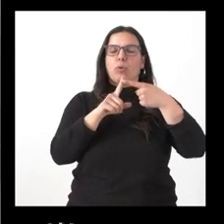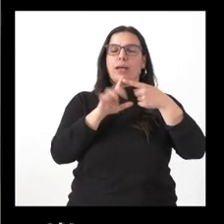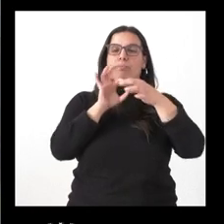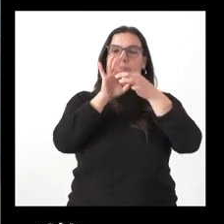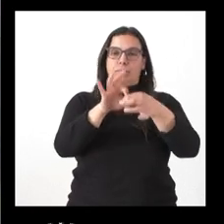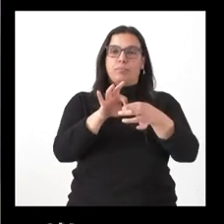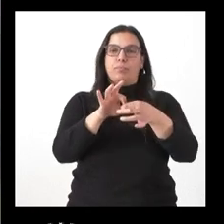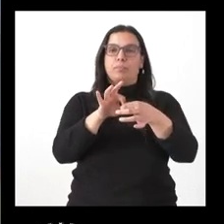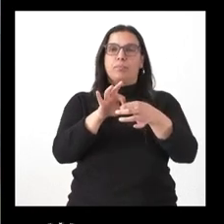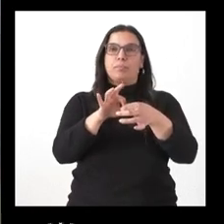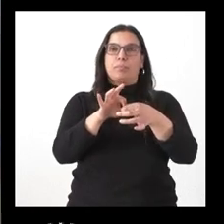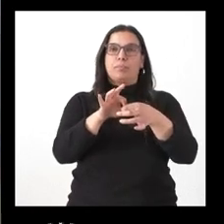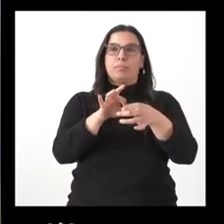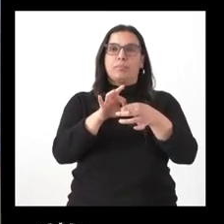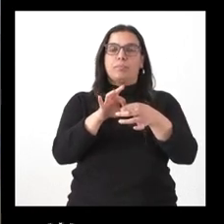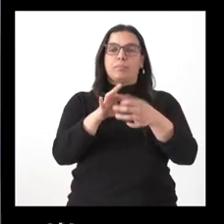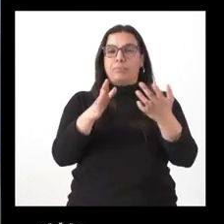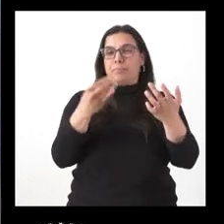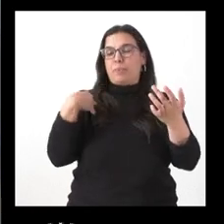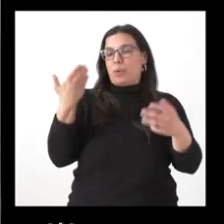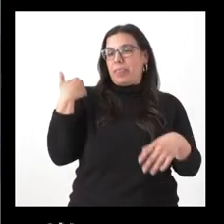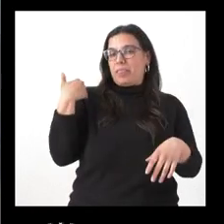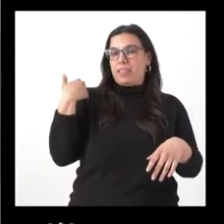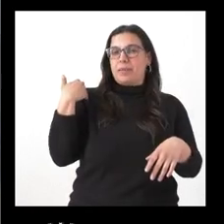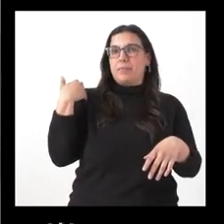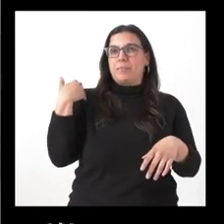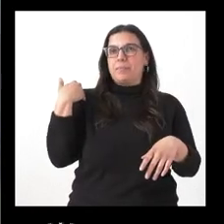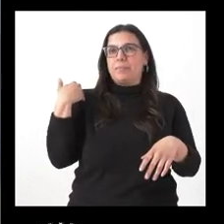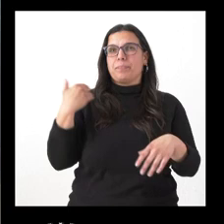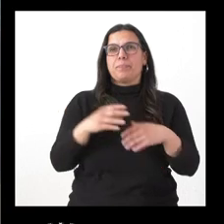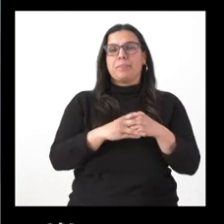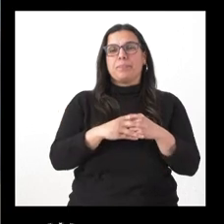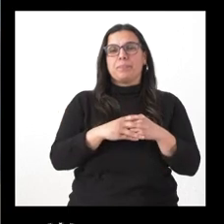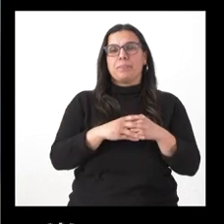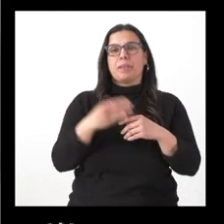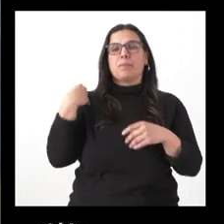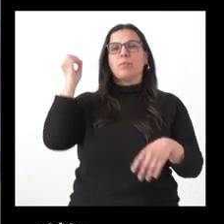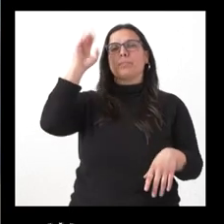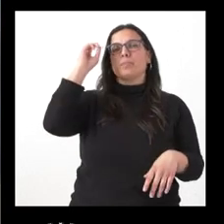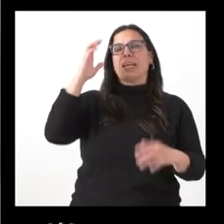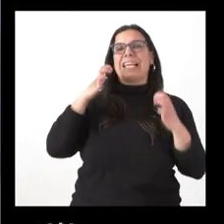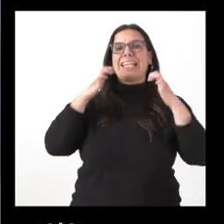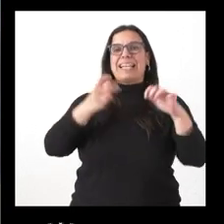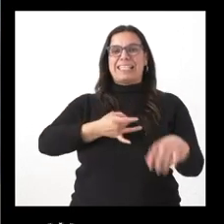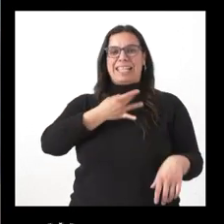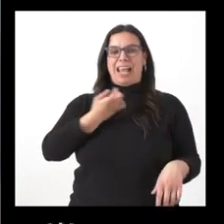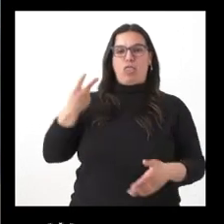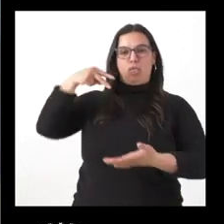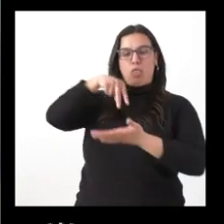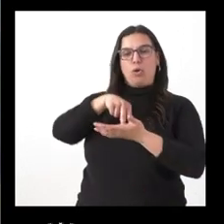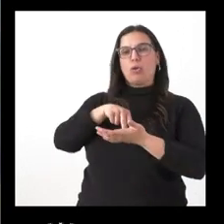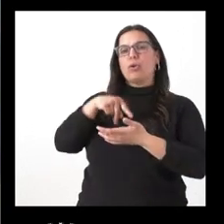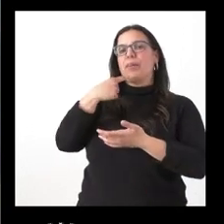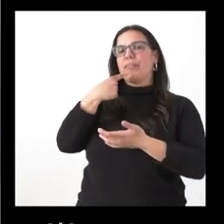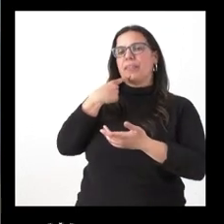al logo recientemente en una en una emisión en el senado habló de una estadística por la cual en virtud de la